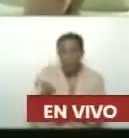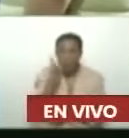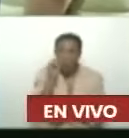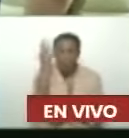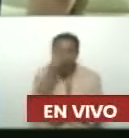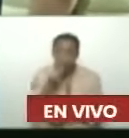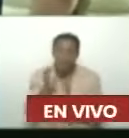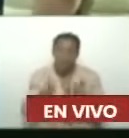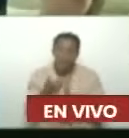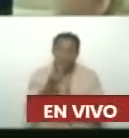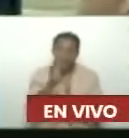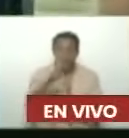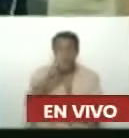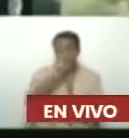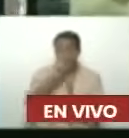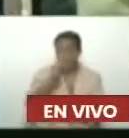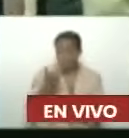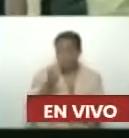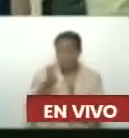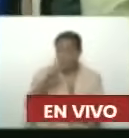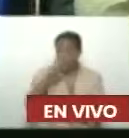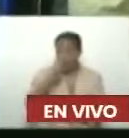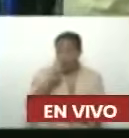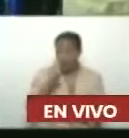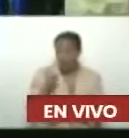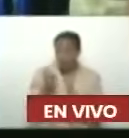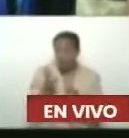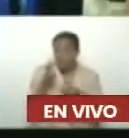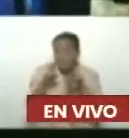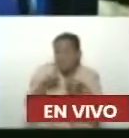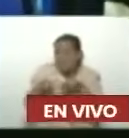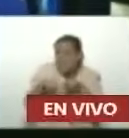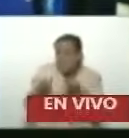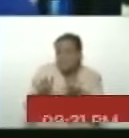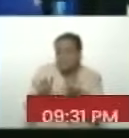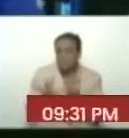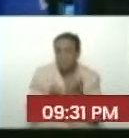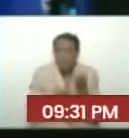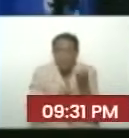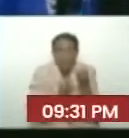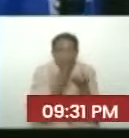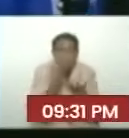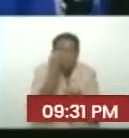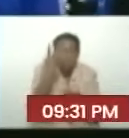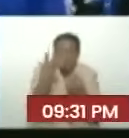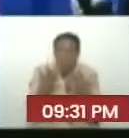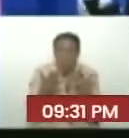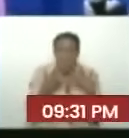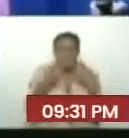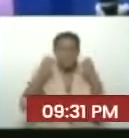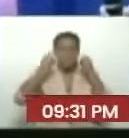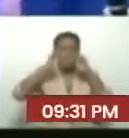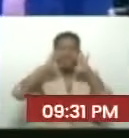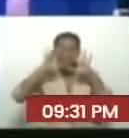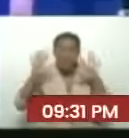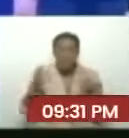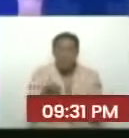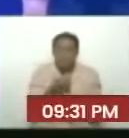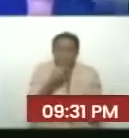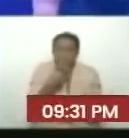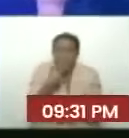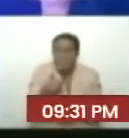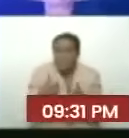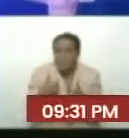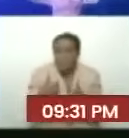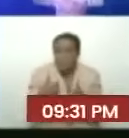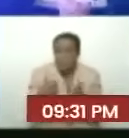joven de 14 años, que acaba de salir de la niñez, pueden salir piezas tan maravillosas, si de